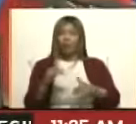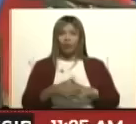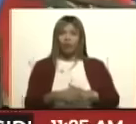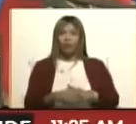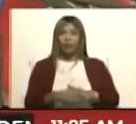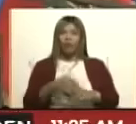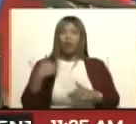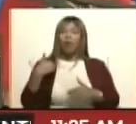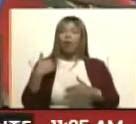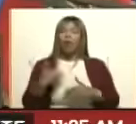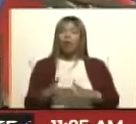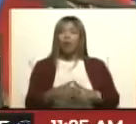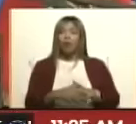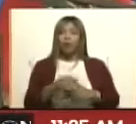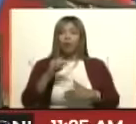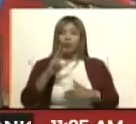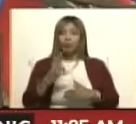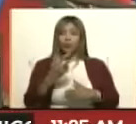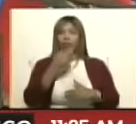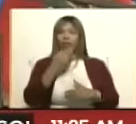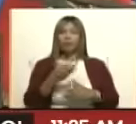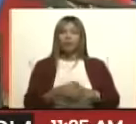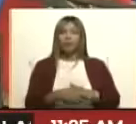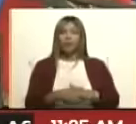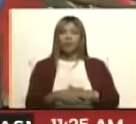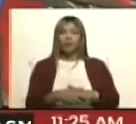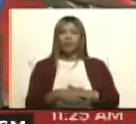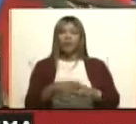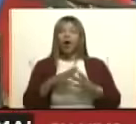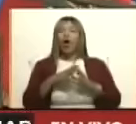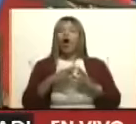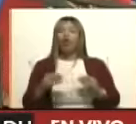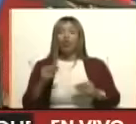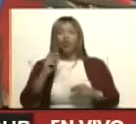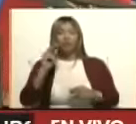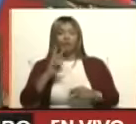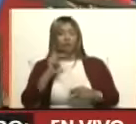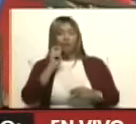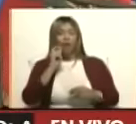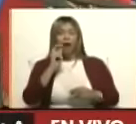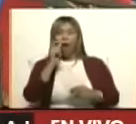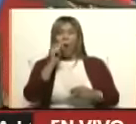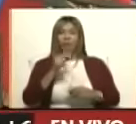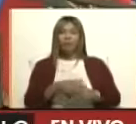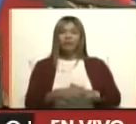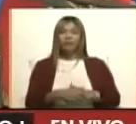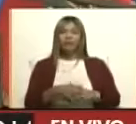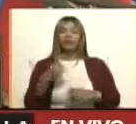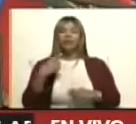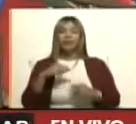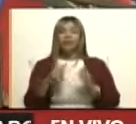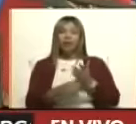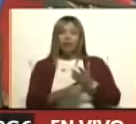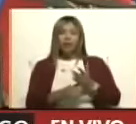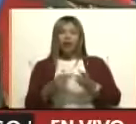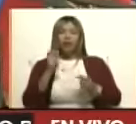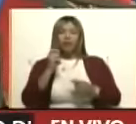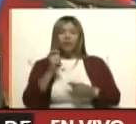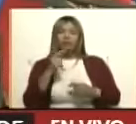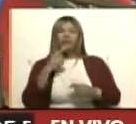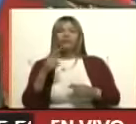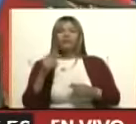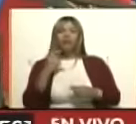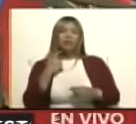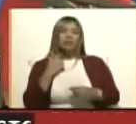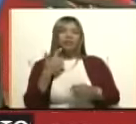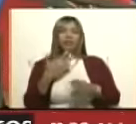voto el próximo 3 de diciembre. Todo venezolano y venezolana que tenga su cédula laminada